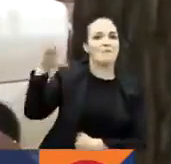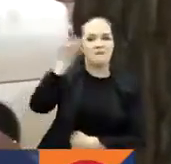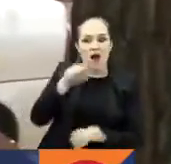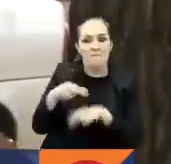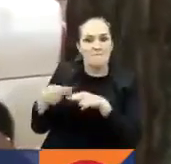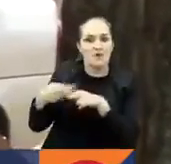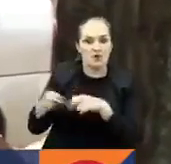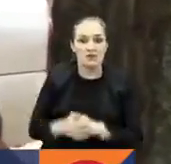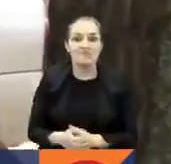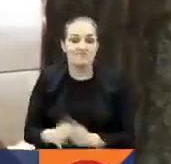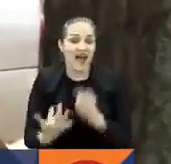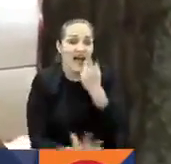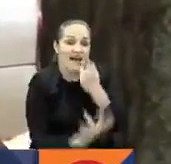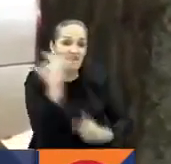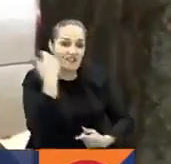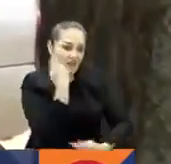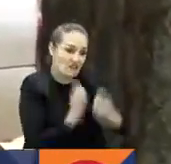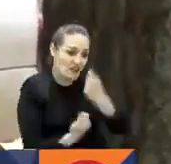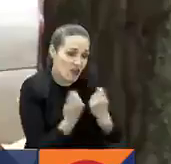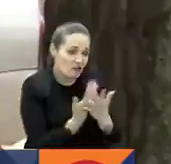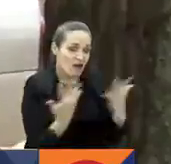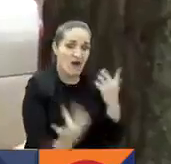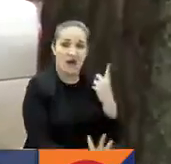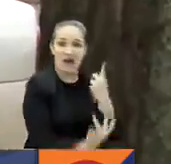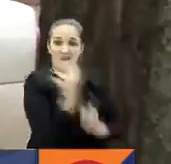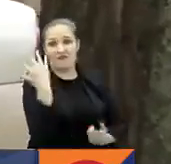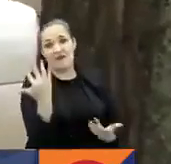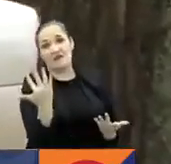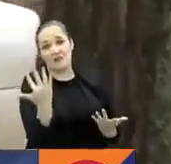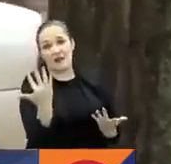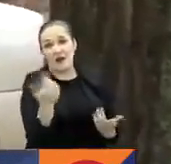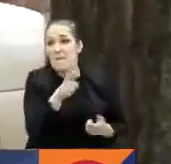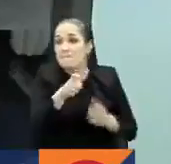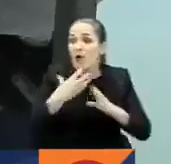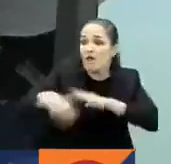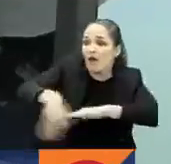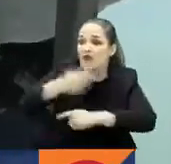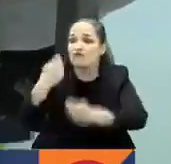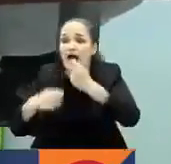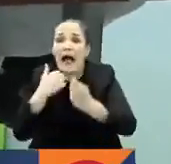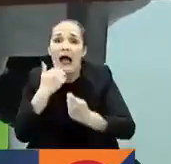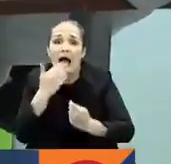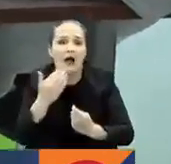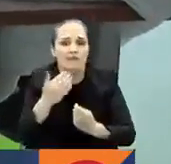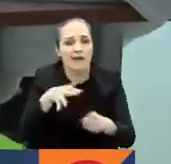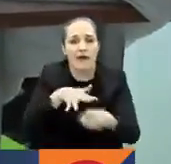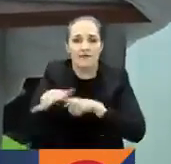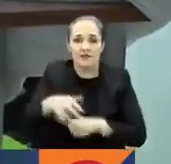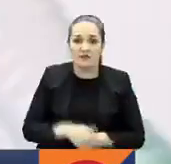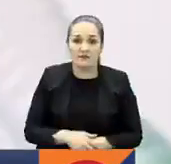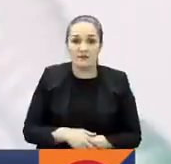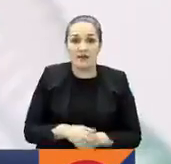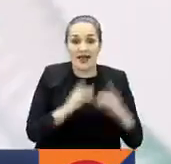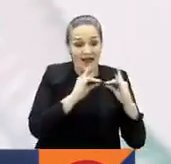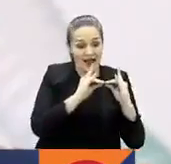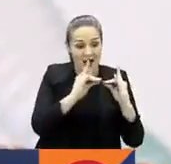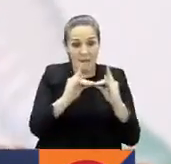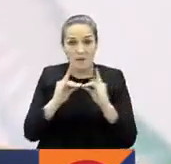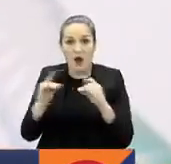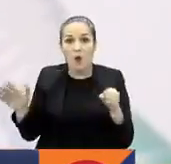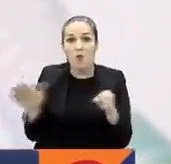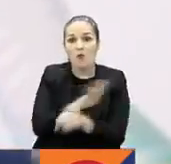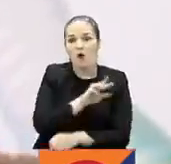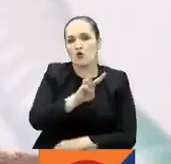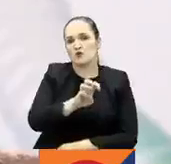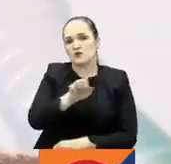al negocio como a la gente que se dedica a rebuscársela diariamente. La ocupación de camas UCI en Cali es del